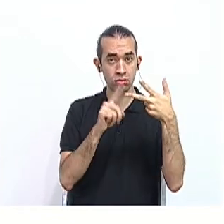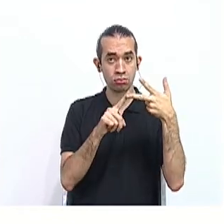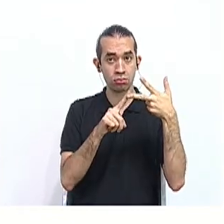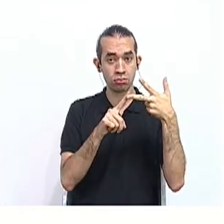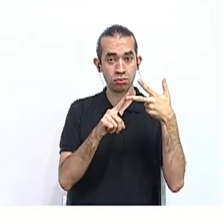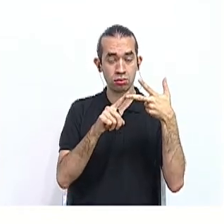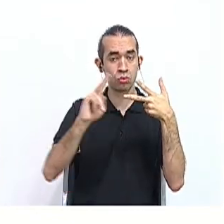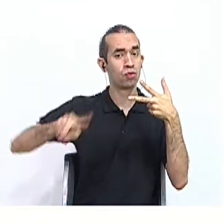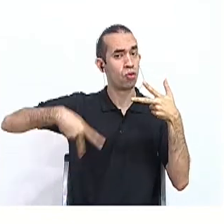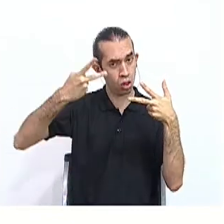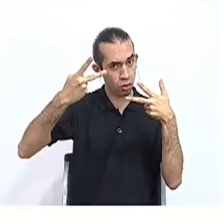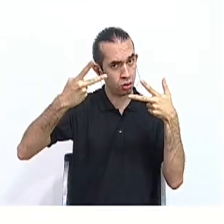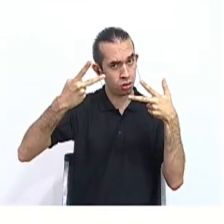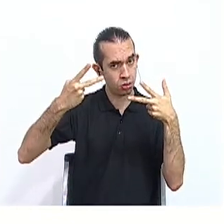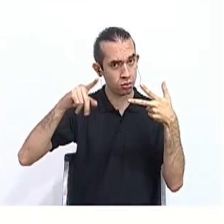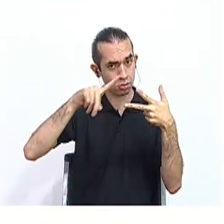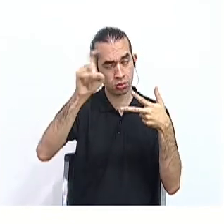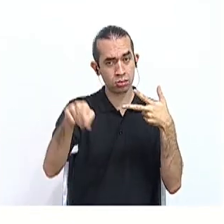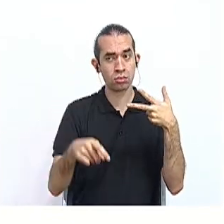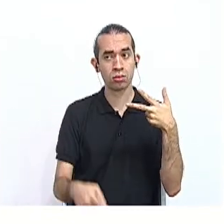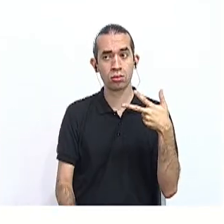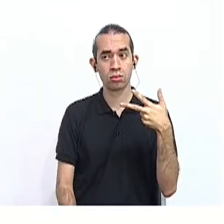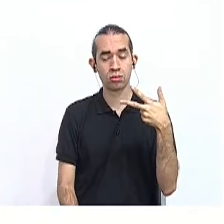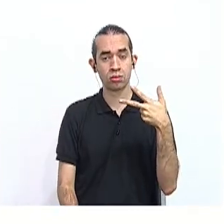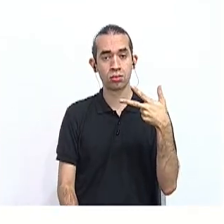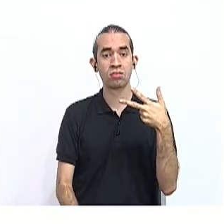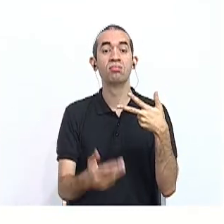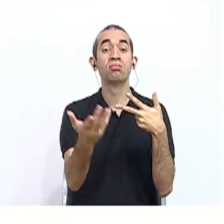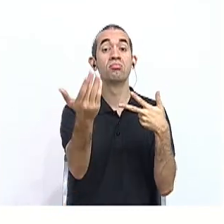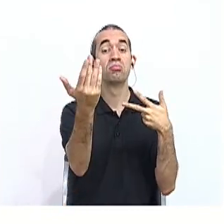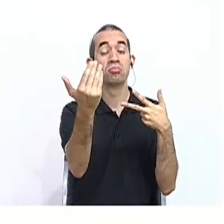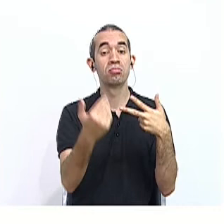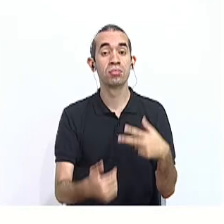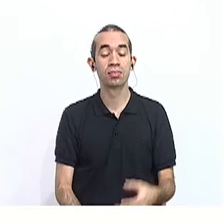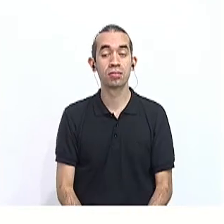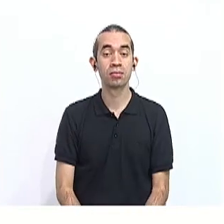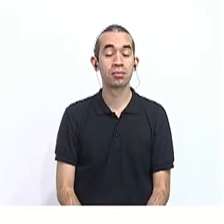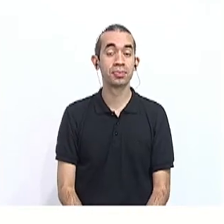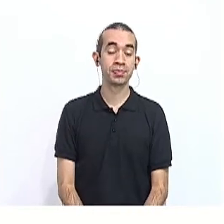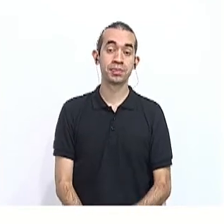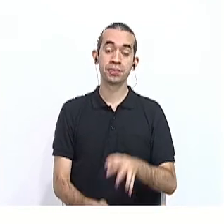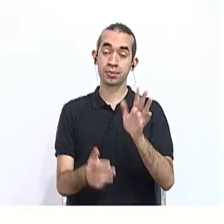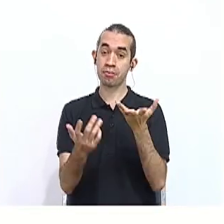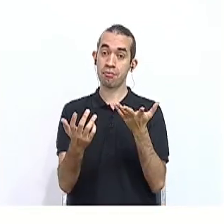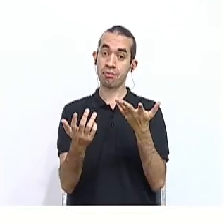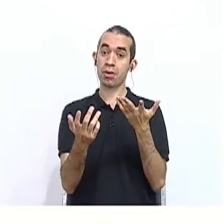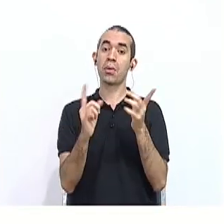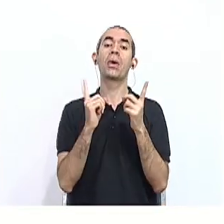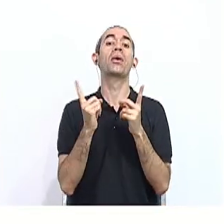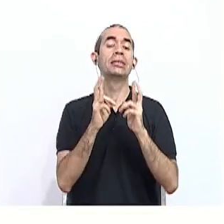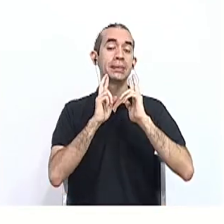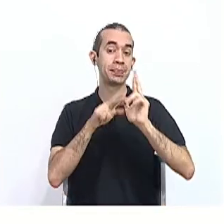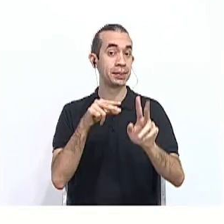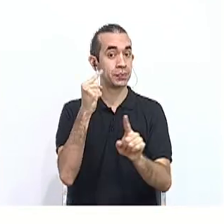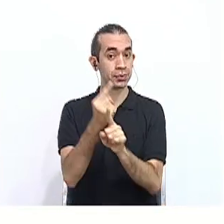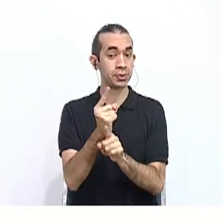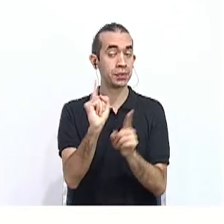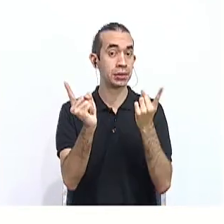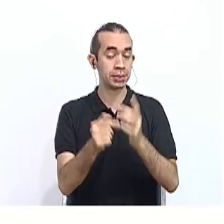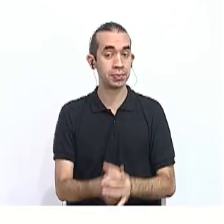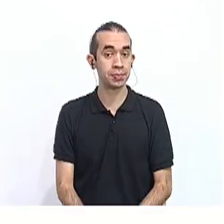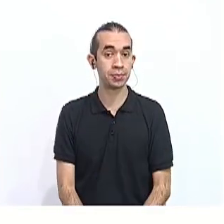C, el doble. ¿Qué me dicen ustedes? ¿Cuál es esa respuesta correcta?